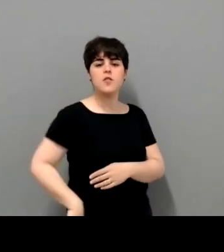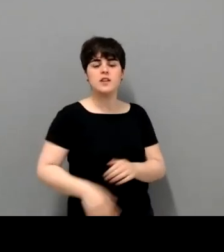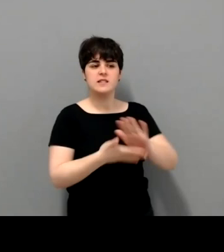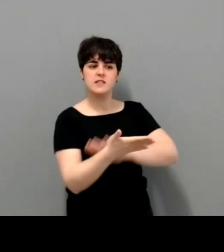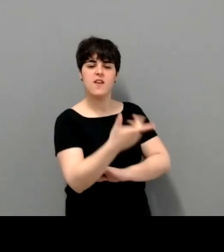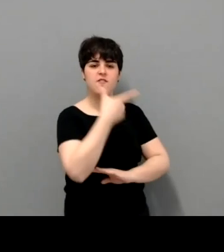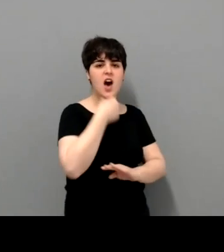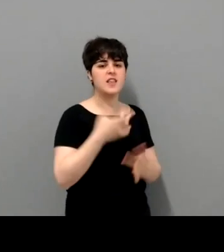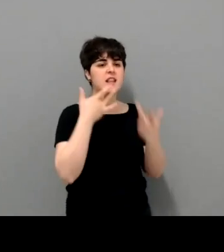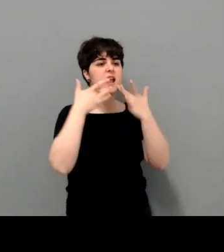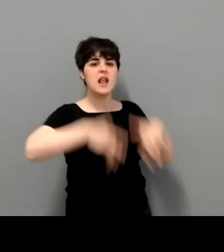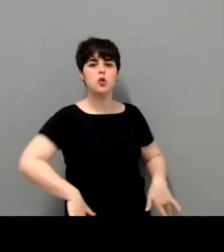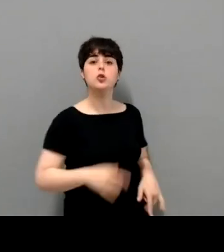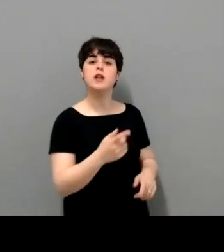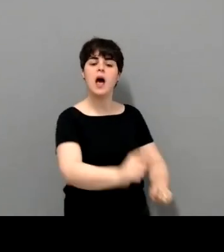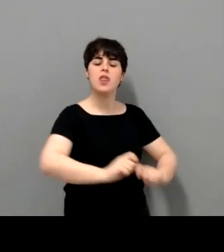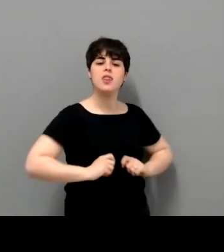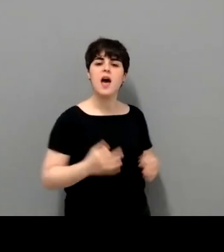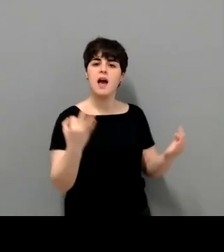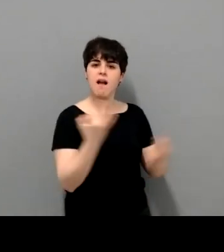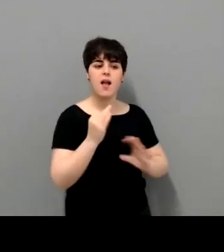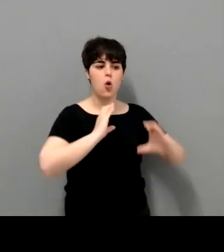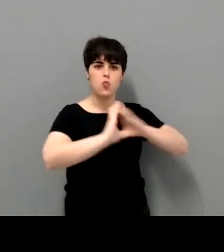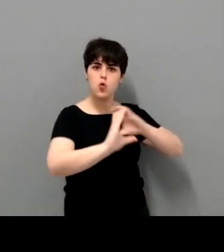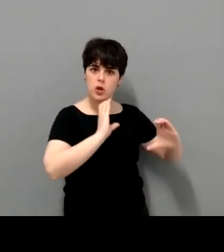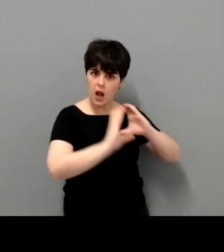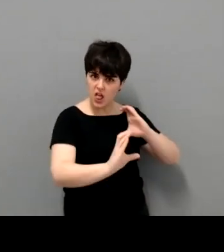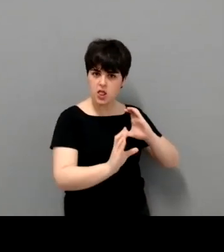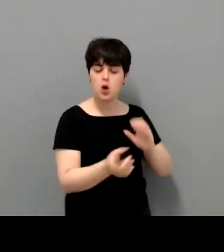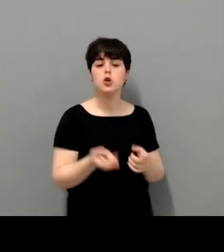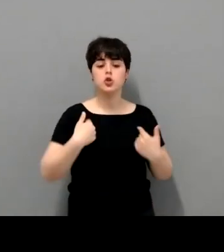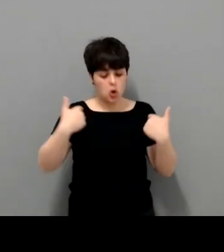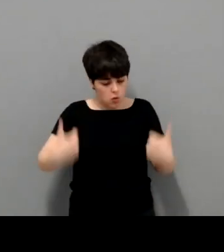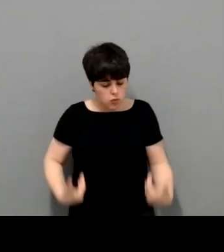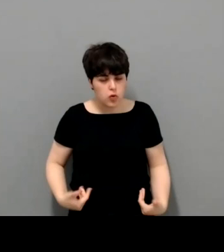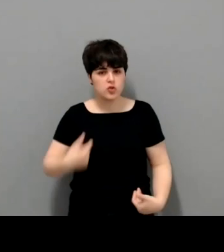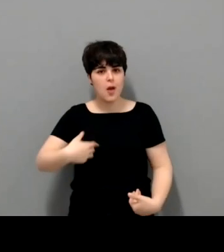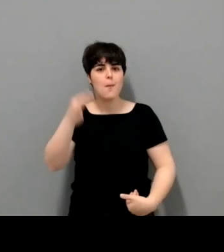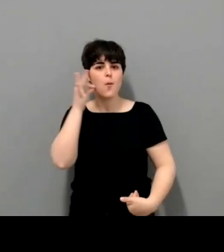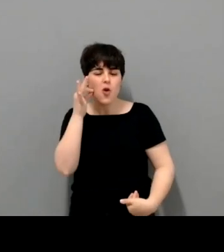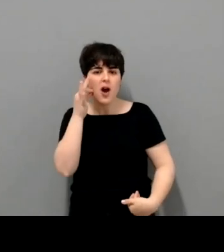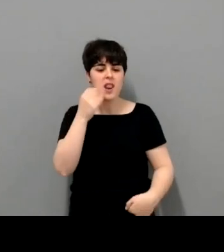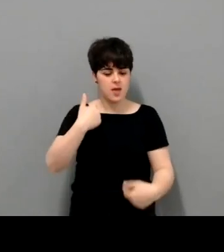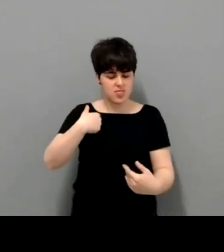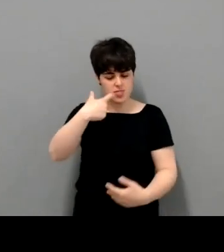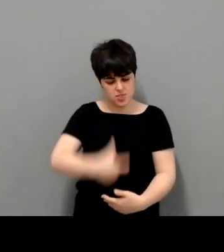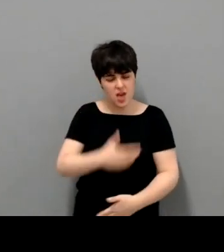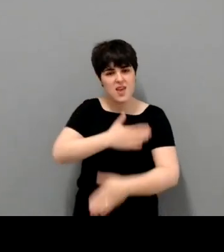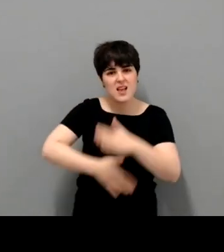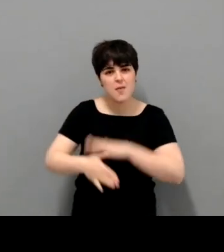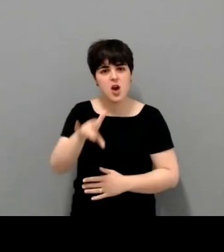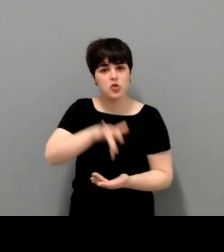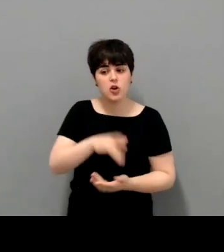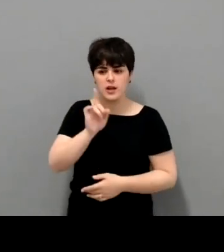facilitador neutral que nos ayude a la comunicación, pero no solo a mí, que soy mujer, persona con discapacidad, sino que